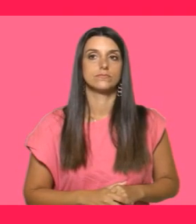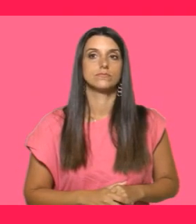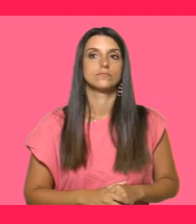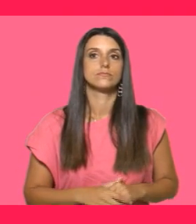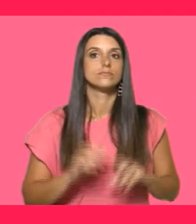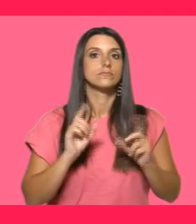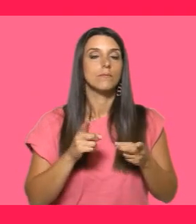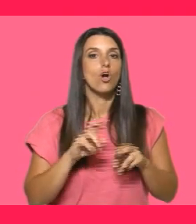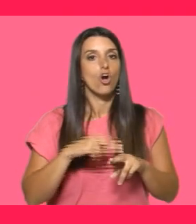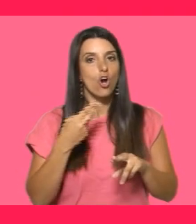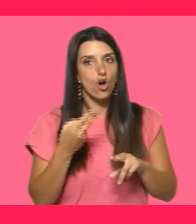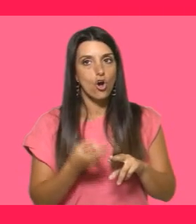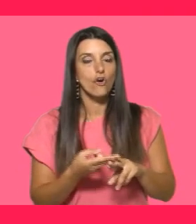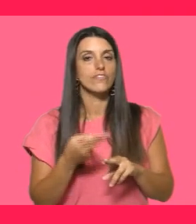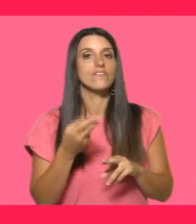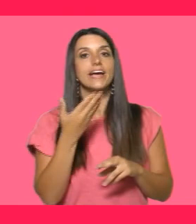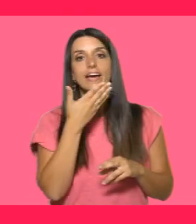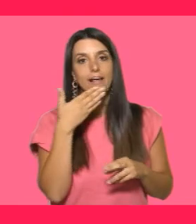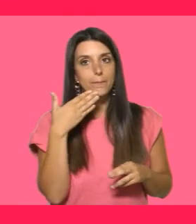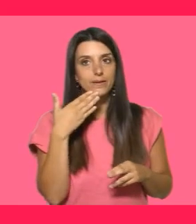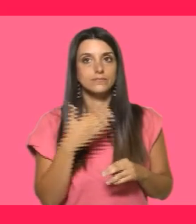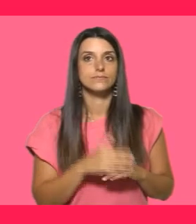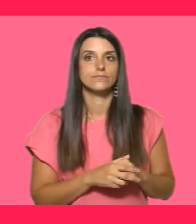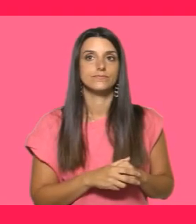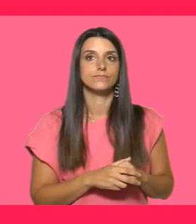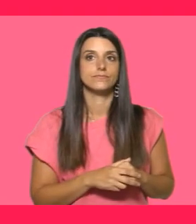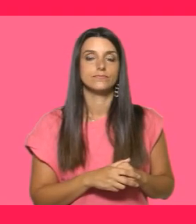poner, vamos de vuelta con la crema. Mirá.